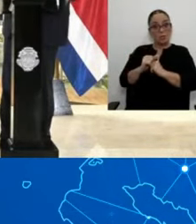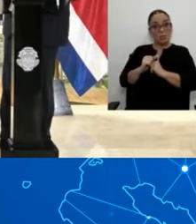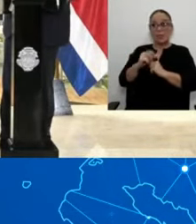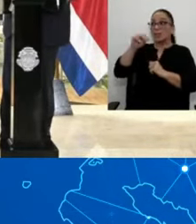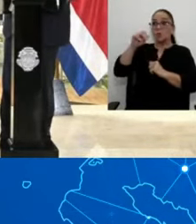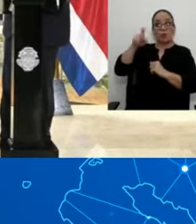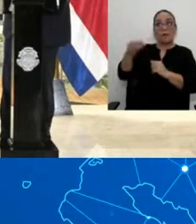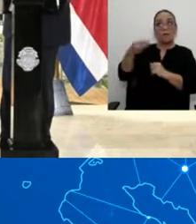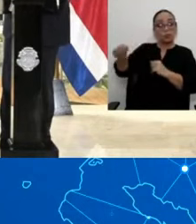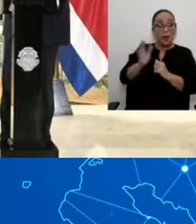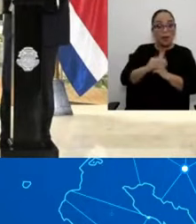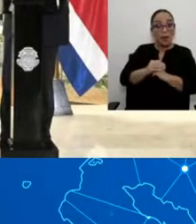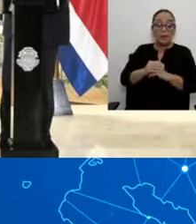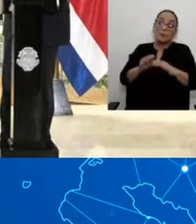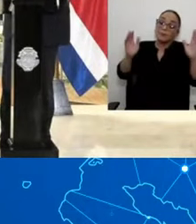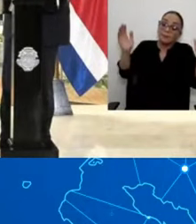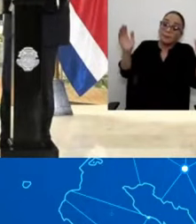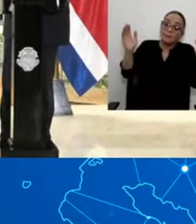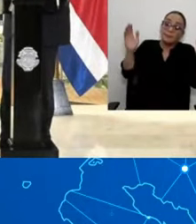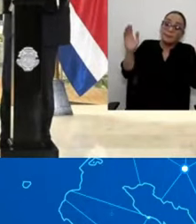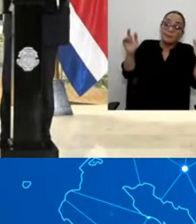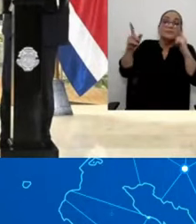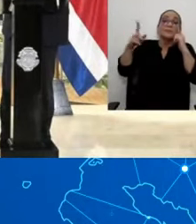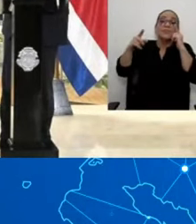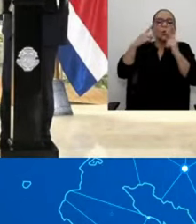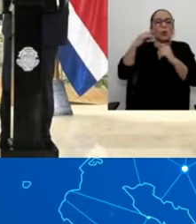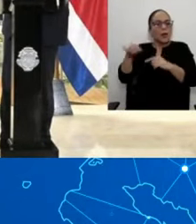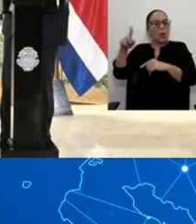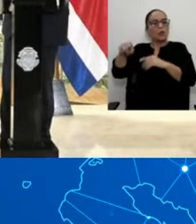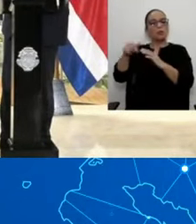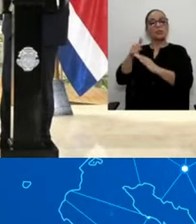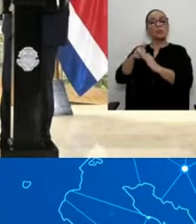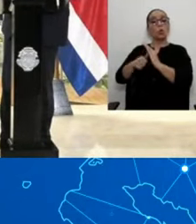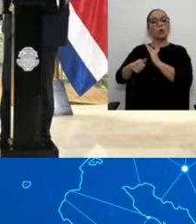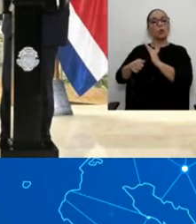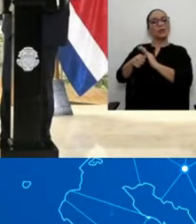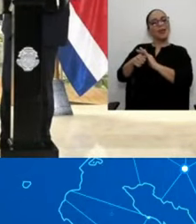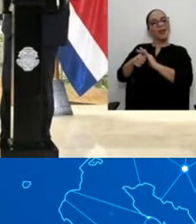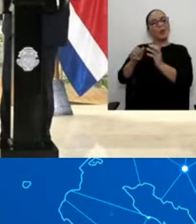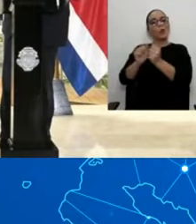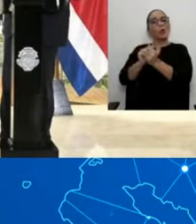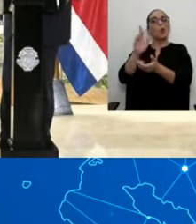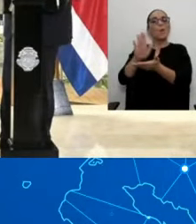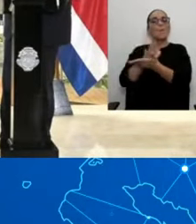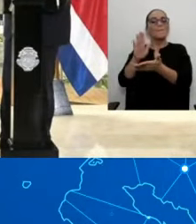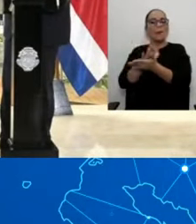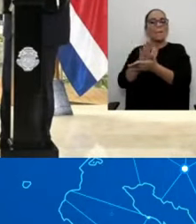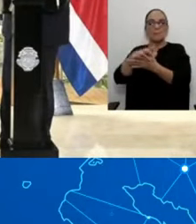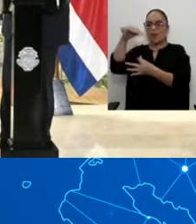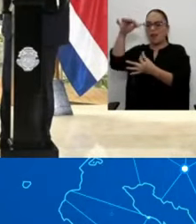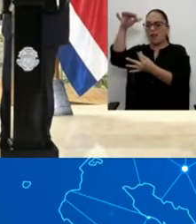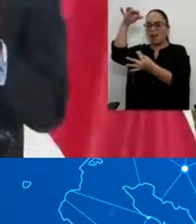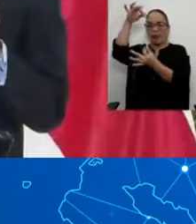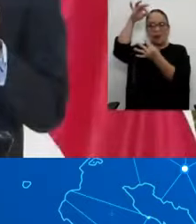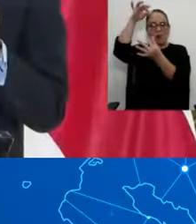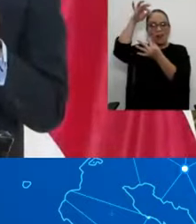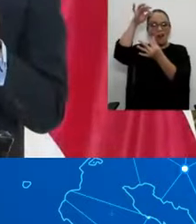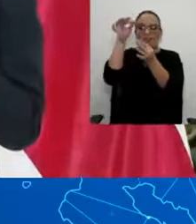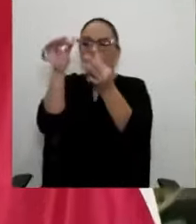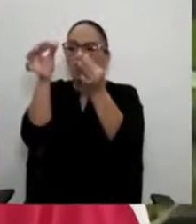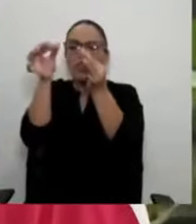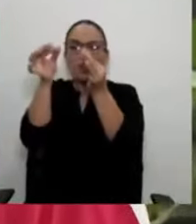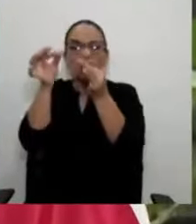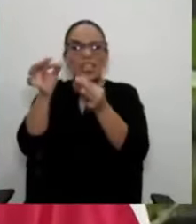corresponden, yo creo que se escondieron detrás de un papel de cebolla, ese que es finito,